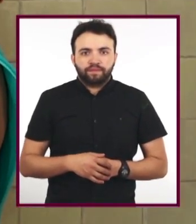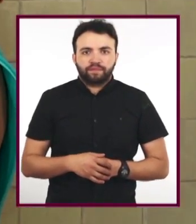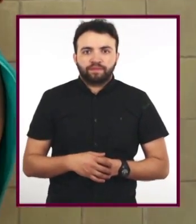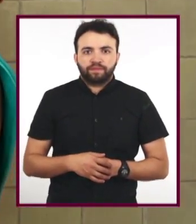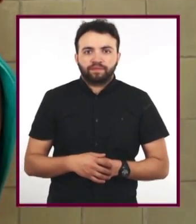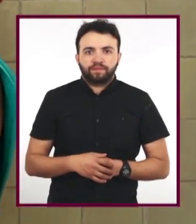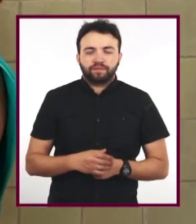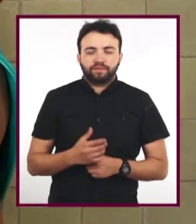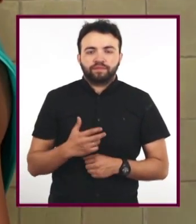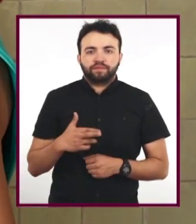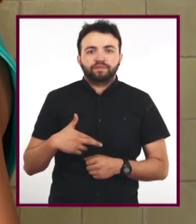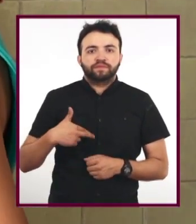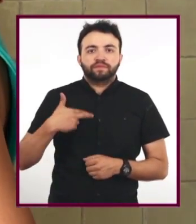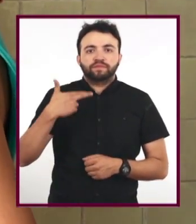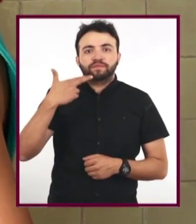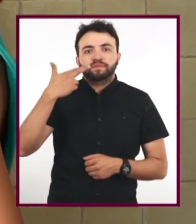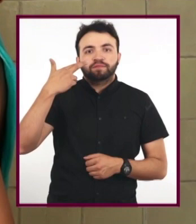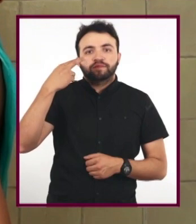Inhalen 2.